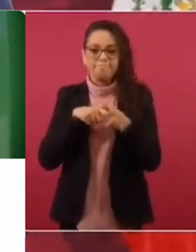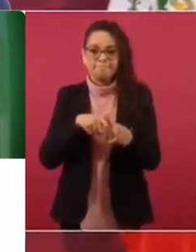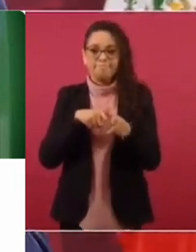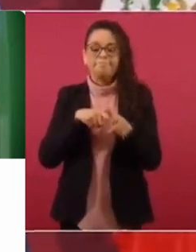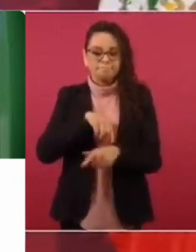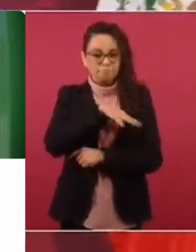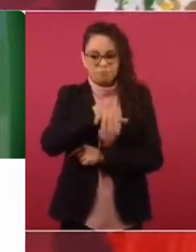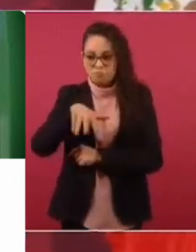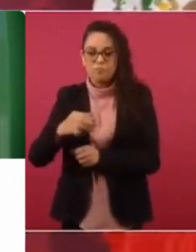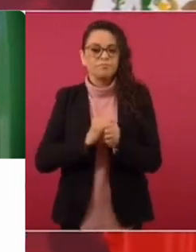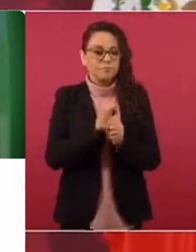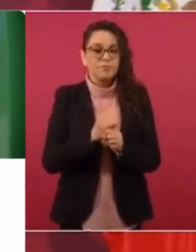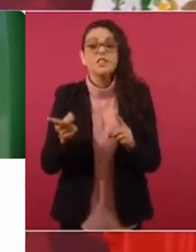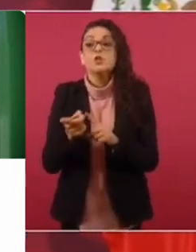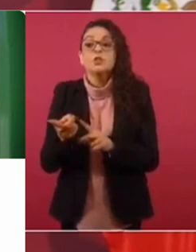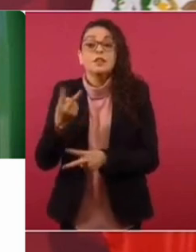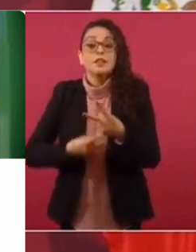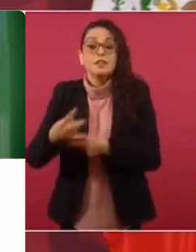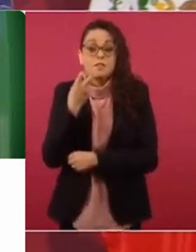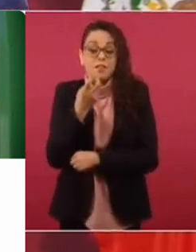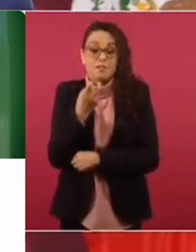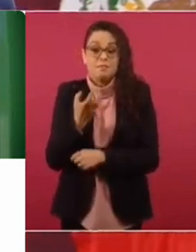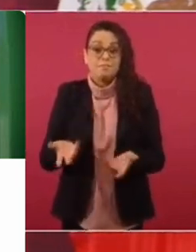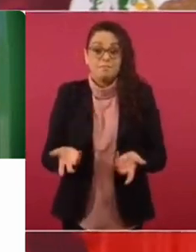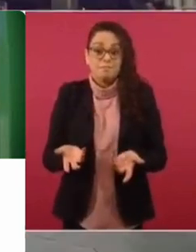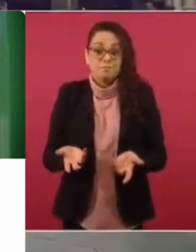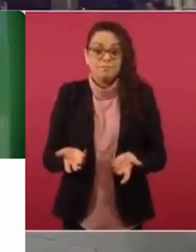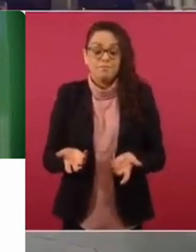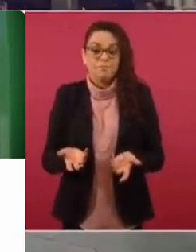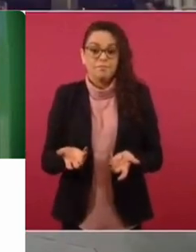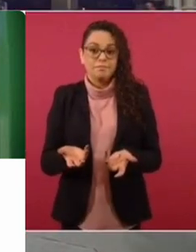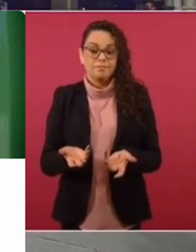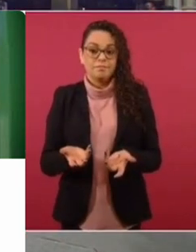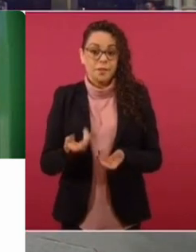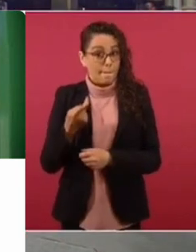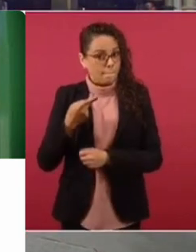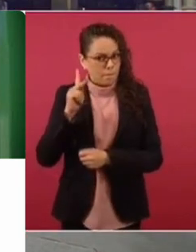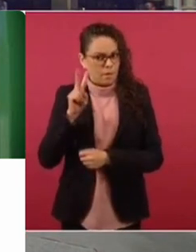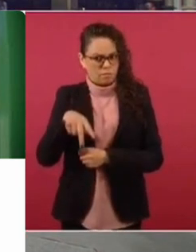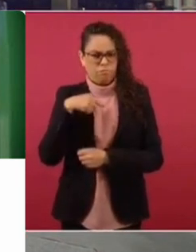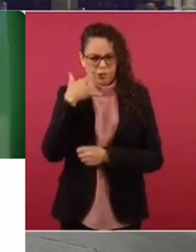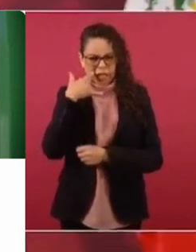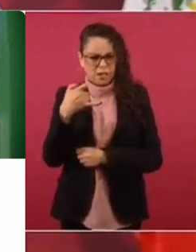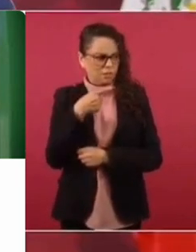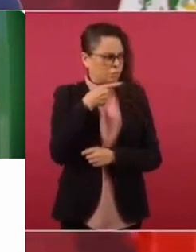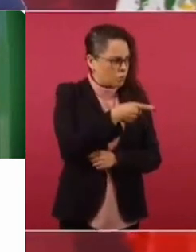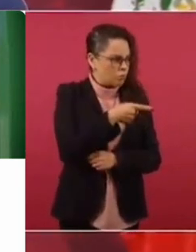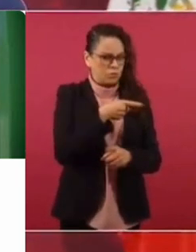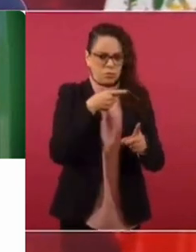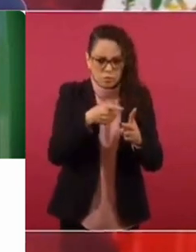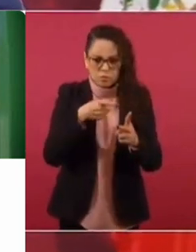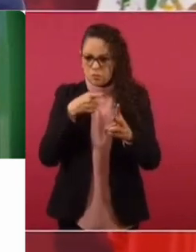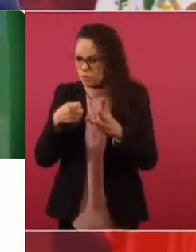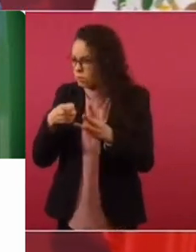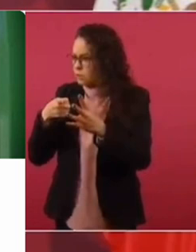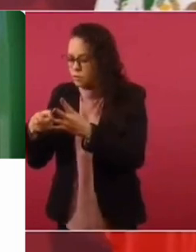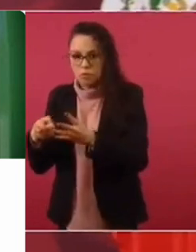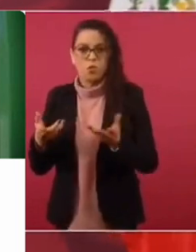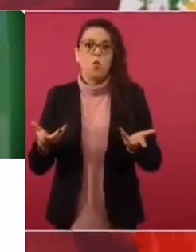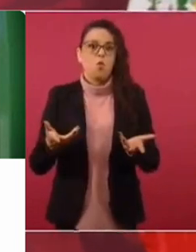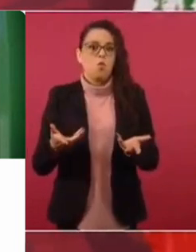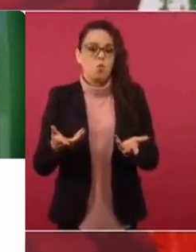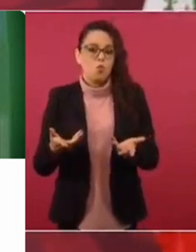el origen, pero nos llamó mucho la atención de que es un caso, otro, y no tiene que